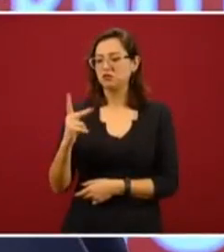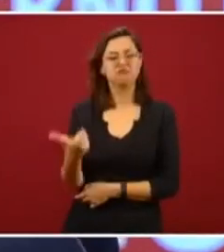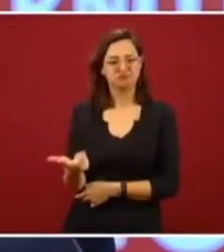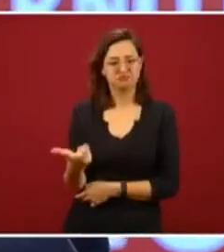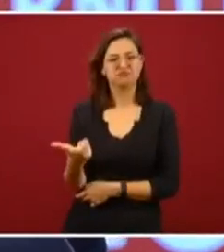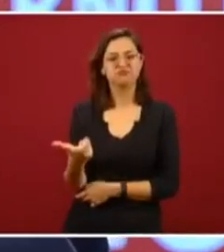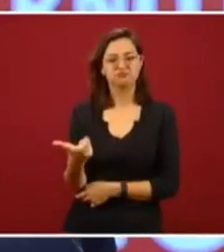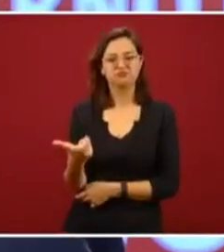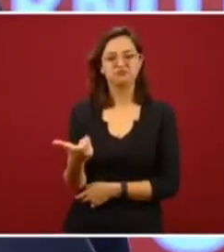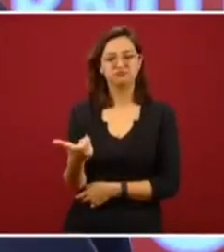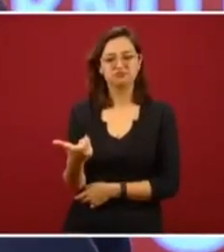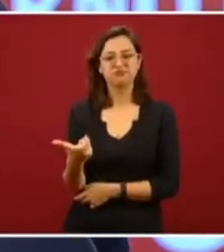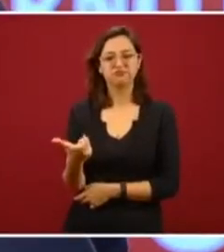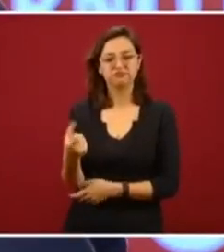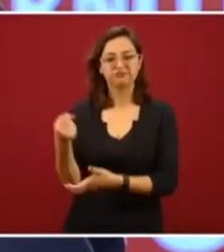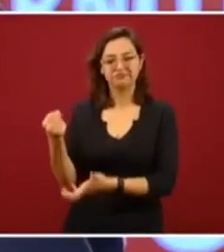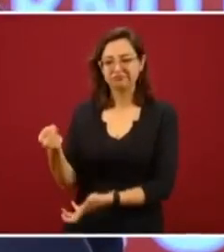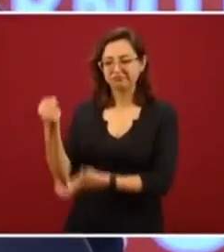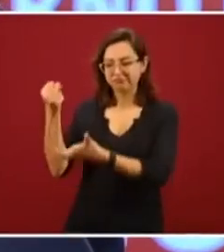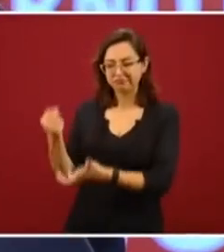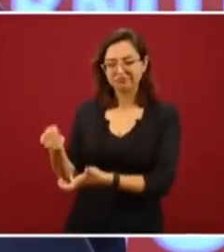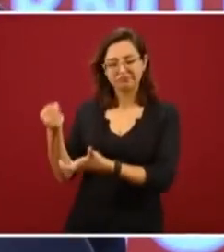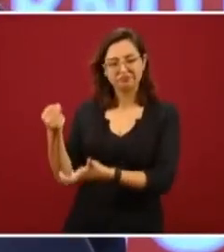¿Qué tenemos?